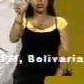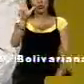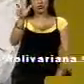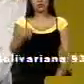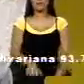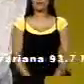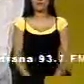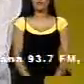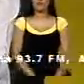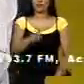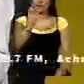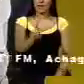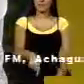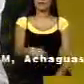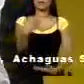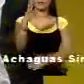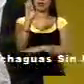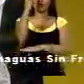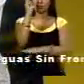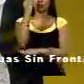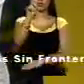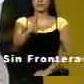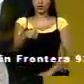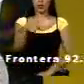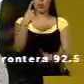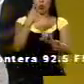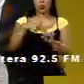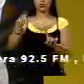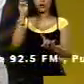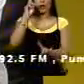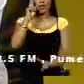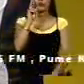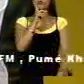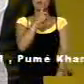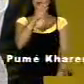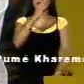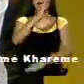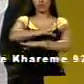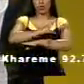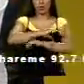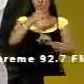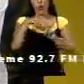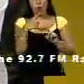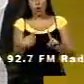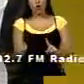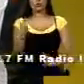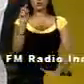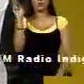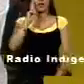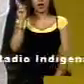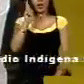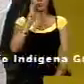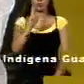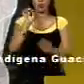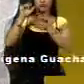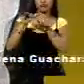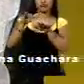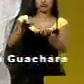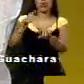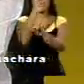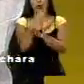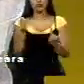Desde el estado Apure, Radio Sabana, Radio Bolivariana, Radio Echagua Sin Frontera y Pumecareme, Radio Indígena Parroquia